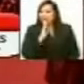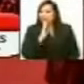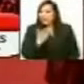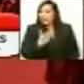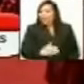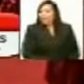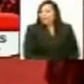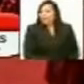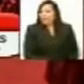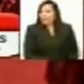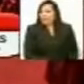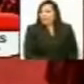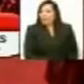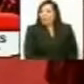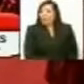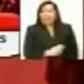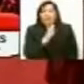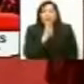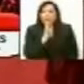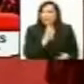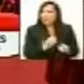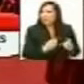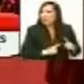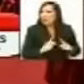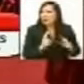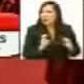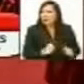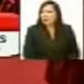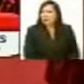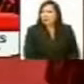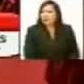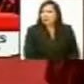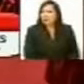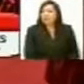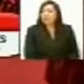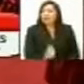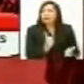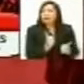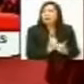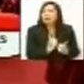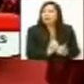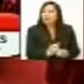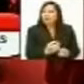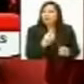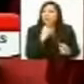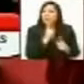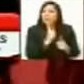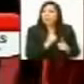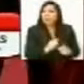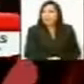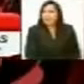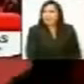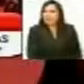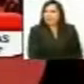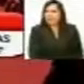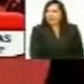not going to comment. Voy a ser muy breve. No voy a comentar alguno de las declaraciones nacionales, sino me voy a enfocar en las preguntas que han